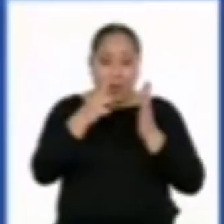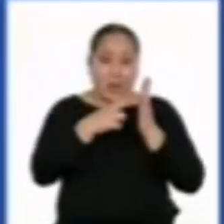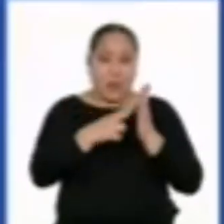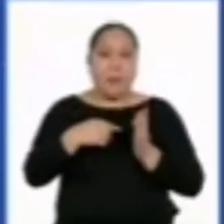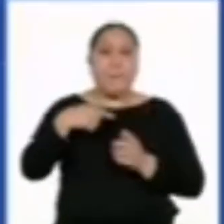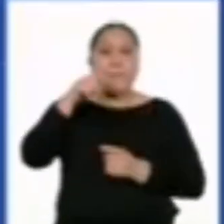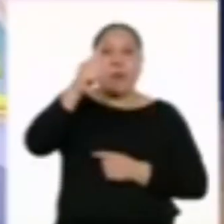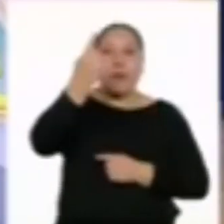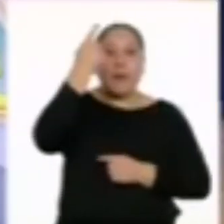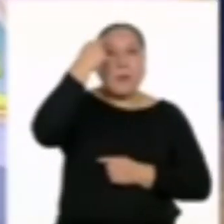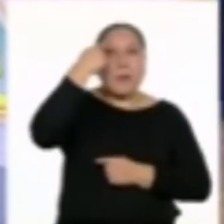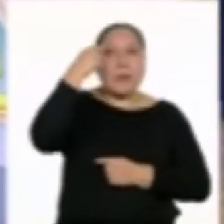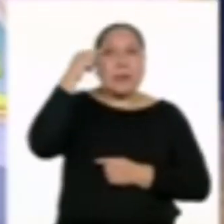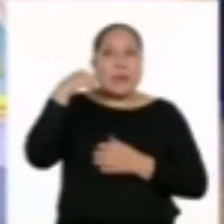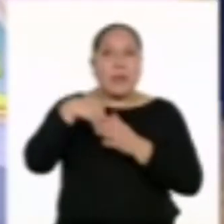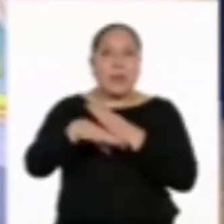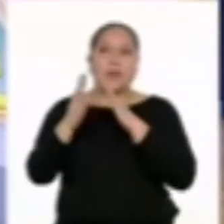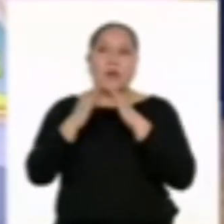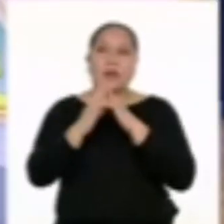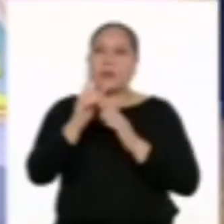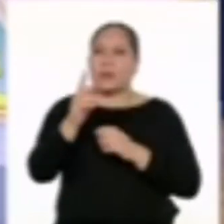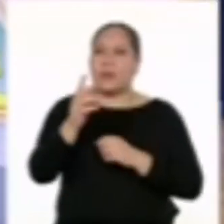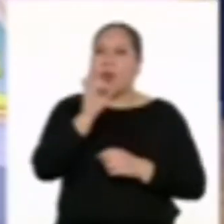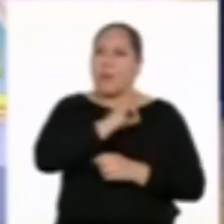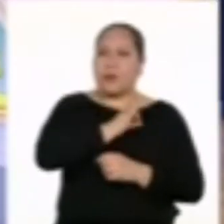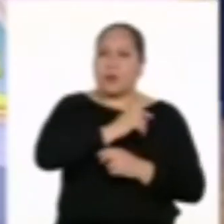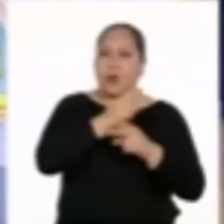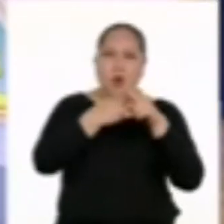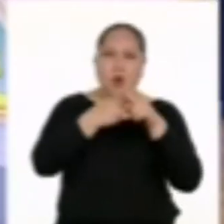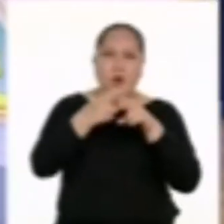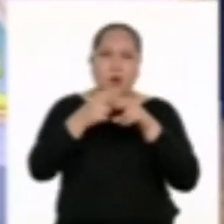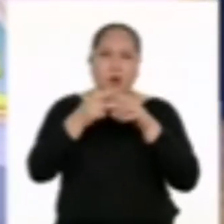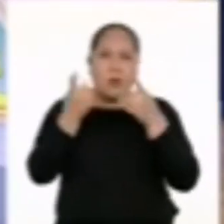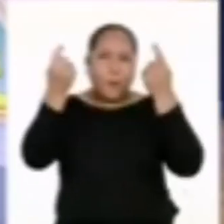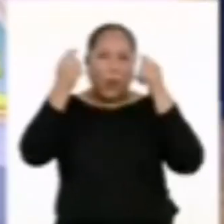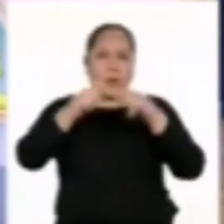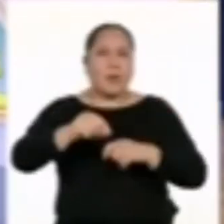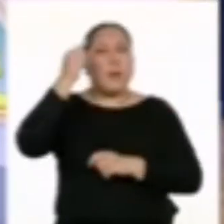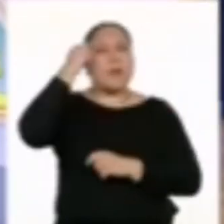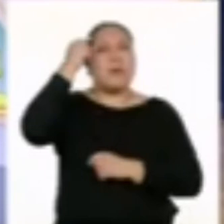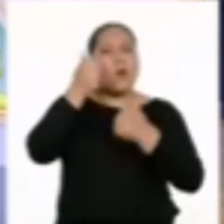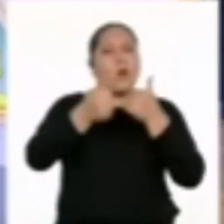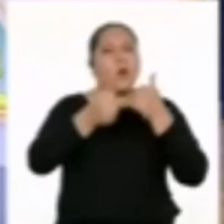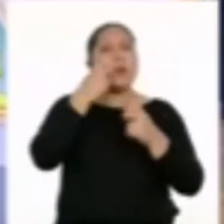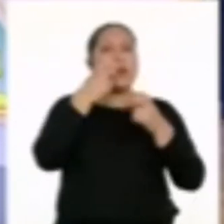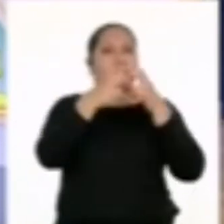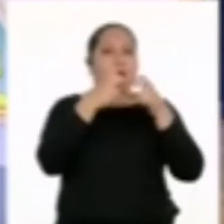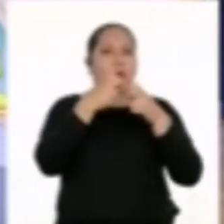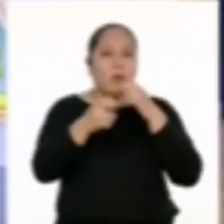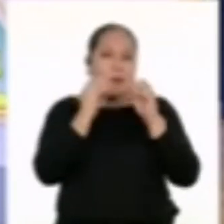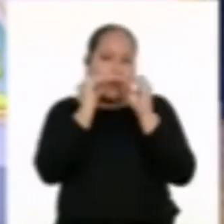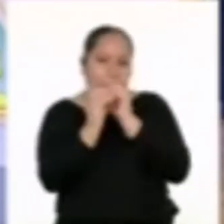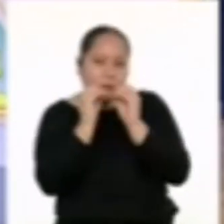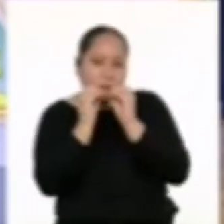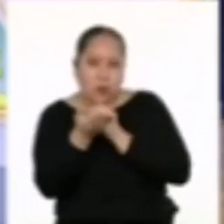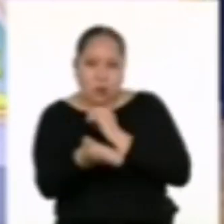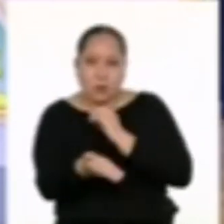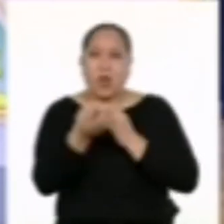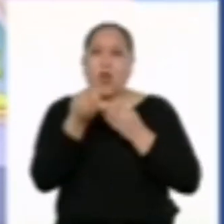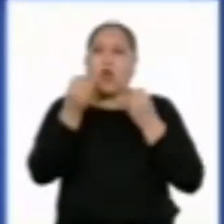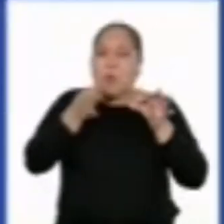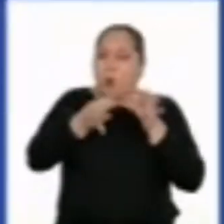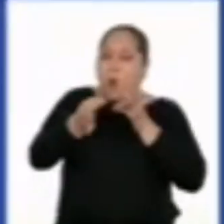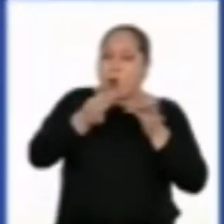en su hogar. Aprovechemos una brevísima pausa para ir pensando cuál es el problema al que nos enfrentaremos y cómo